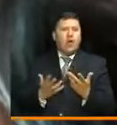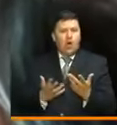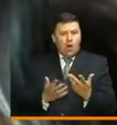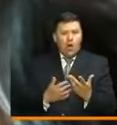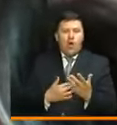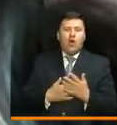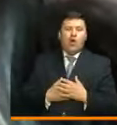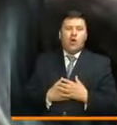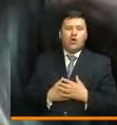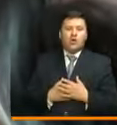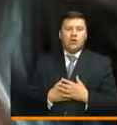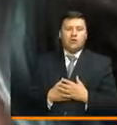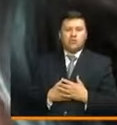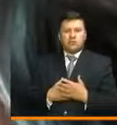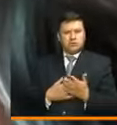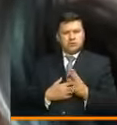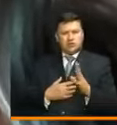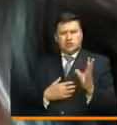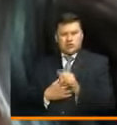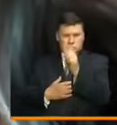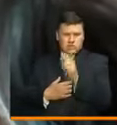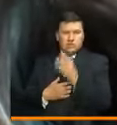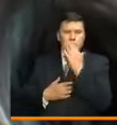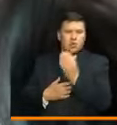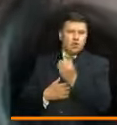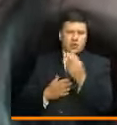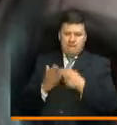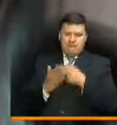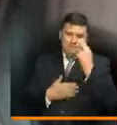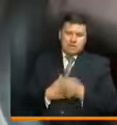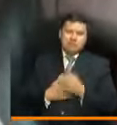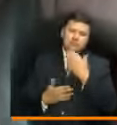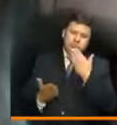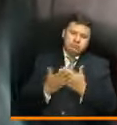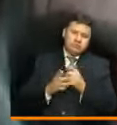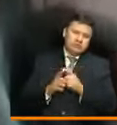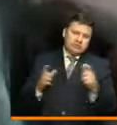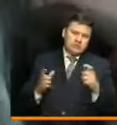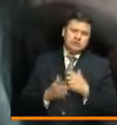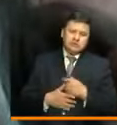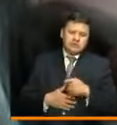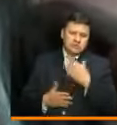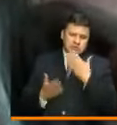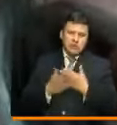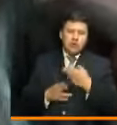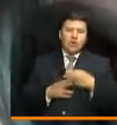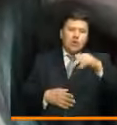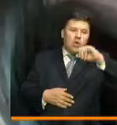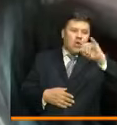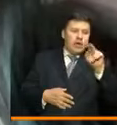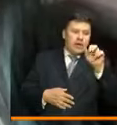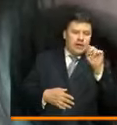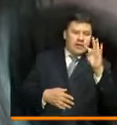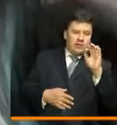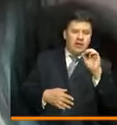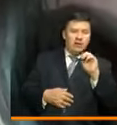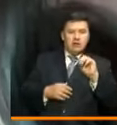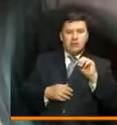la bondad de todos estos nuevos proyectos. Un agradecimiento grande a Juanita Rodríguez, la